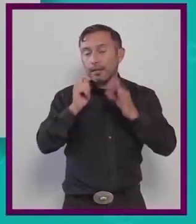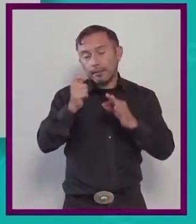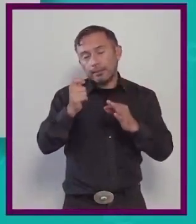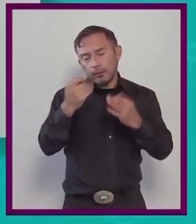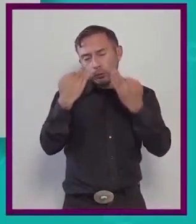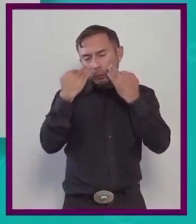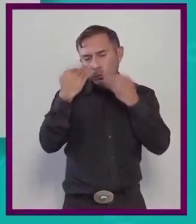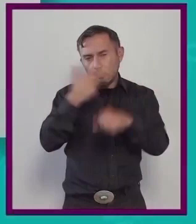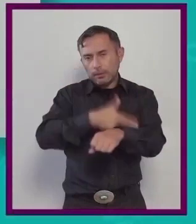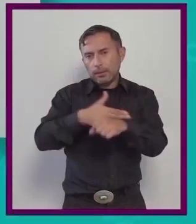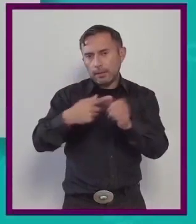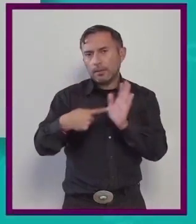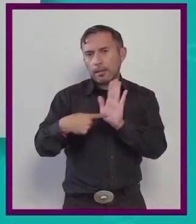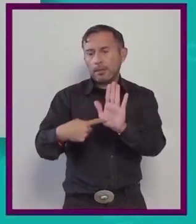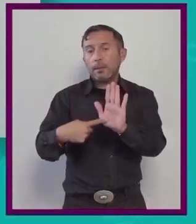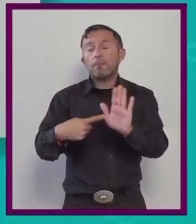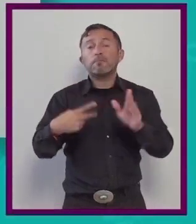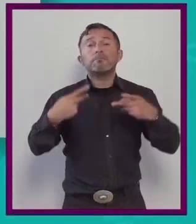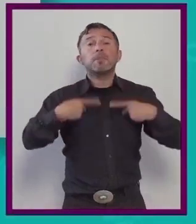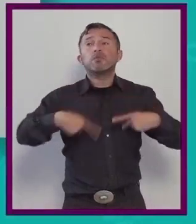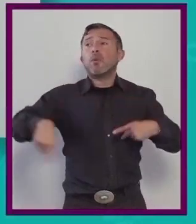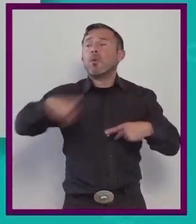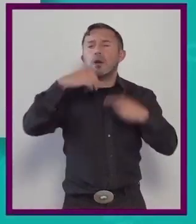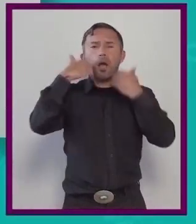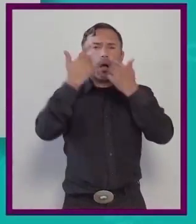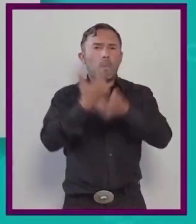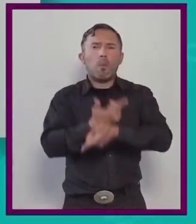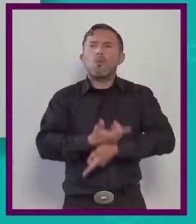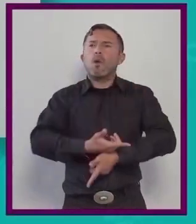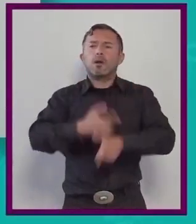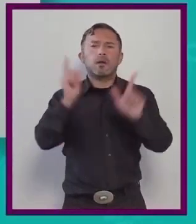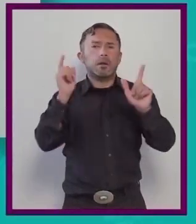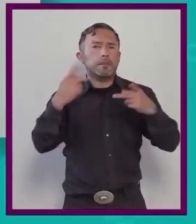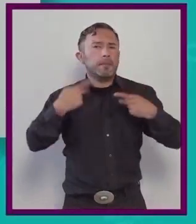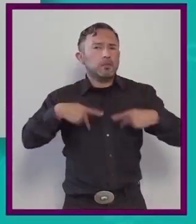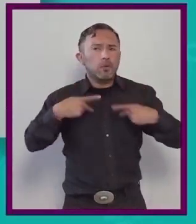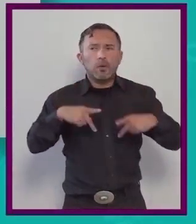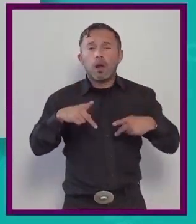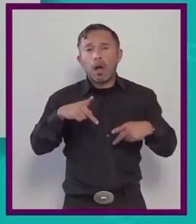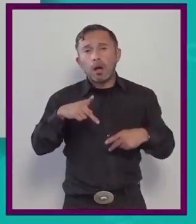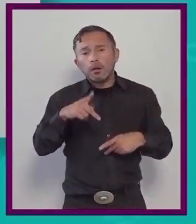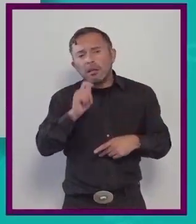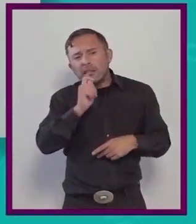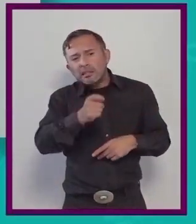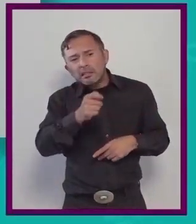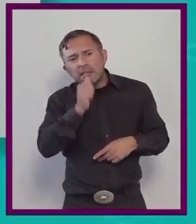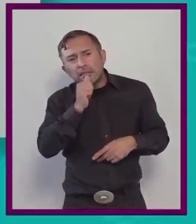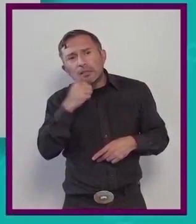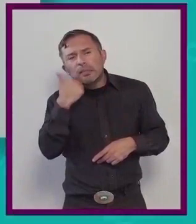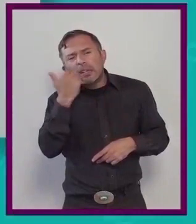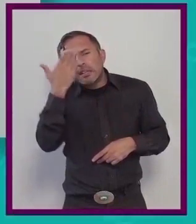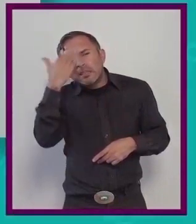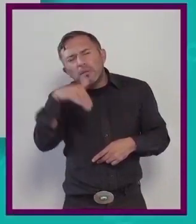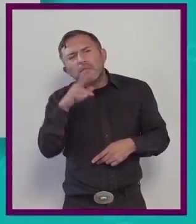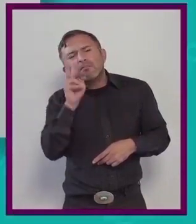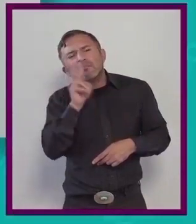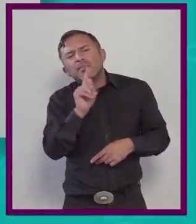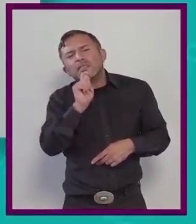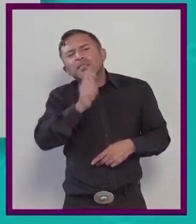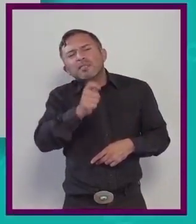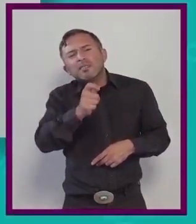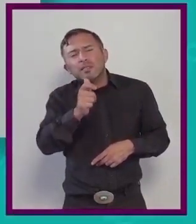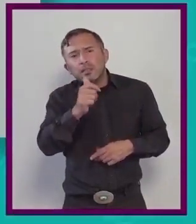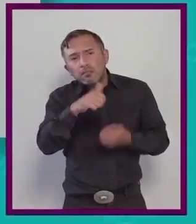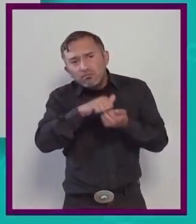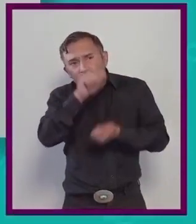permite que estamos hablando dentro de esa transparencia, para que cualquier ciudadano, cualquier persona interesada que quiera llevar o